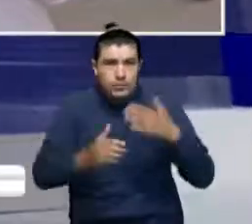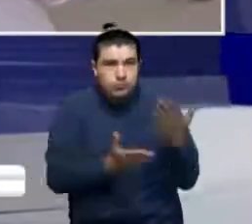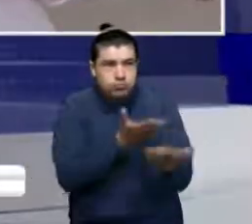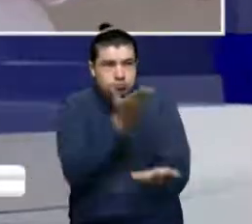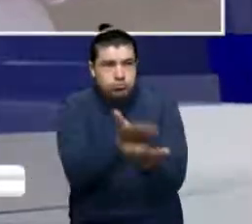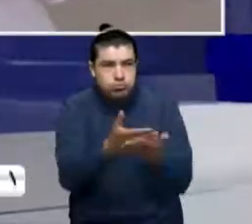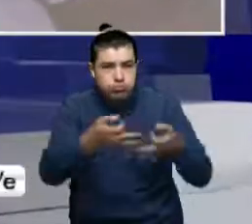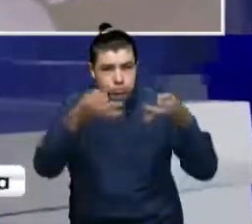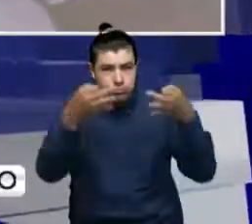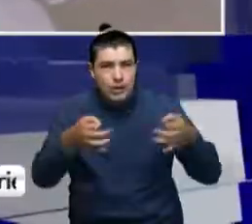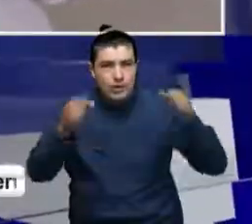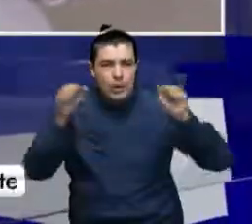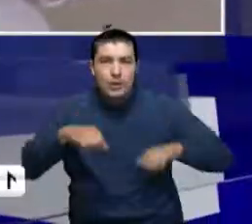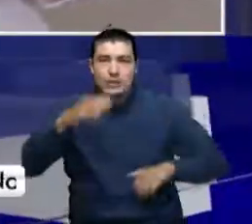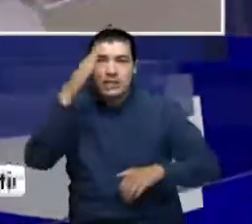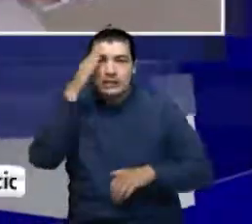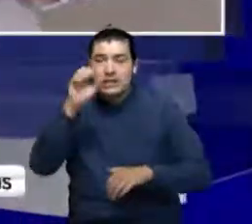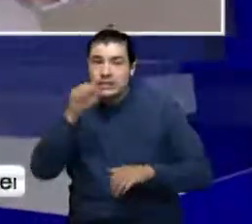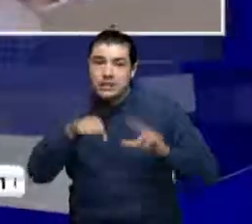regresamos a estudio que tengan una feliz tarde